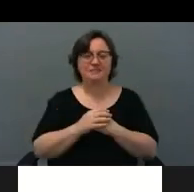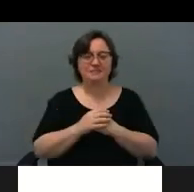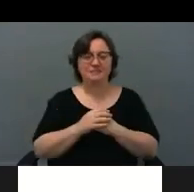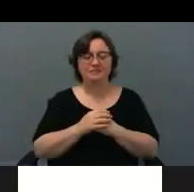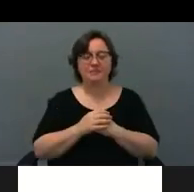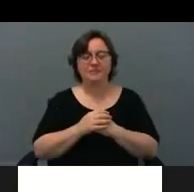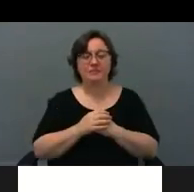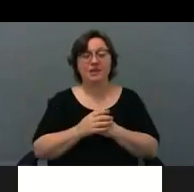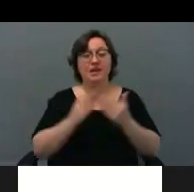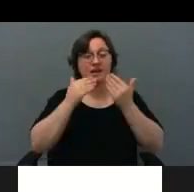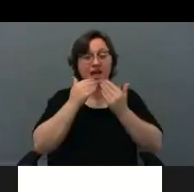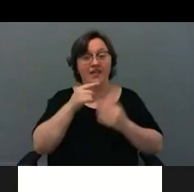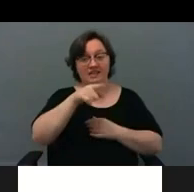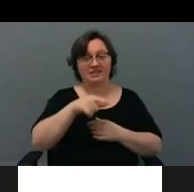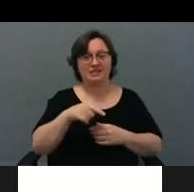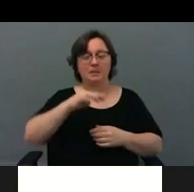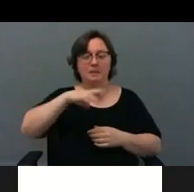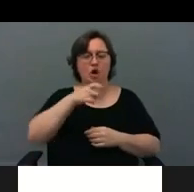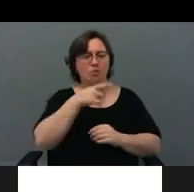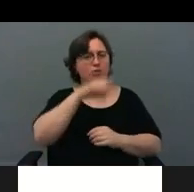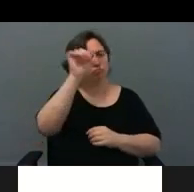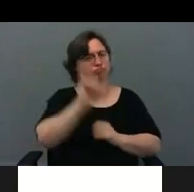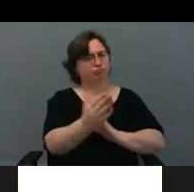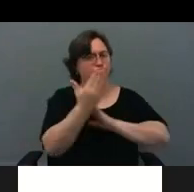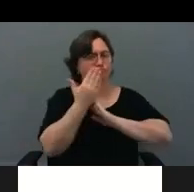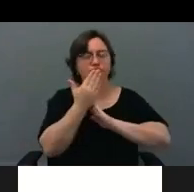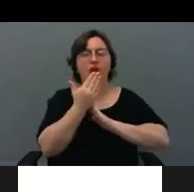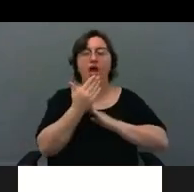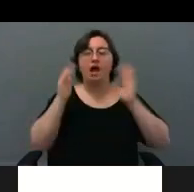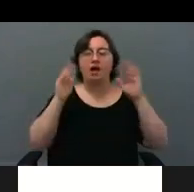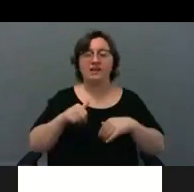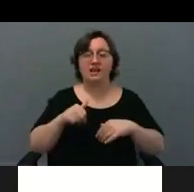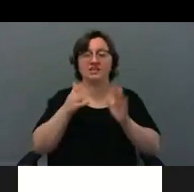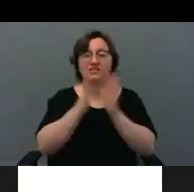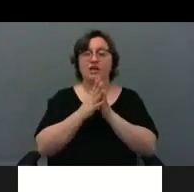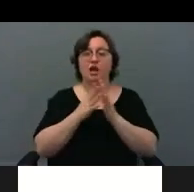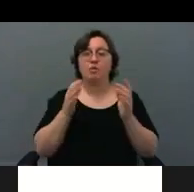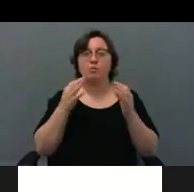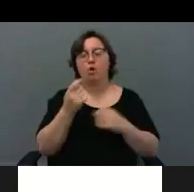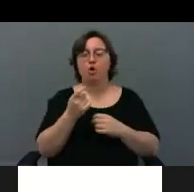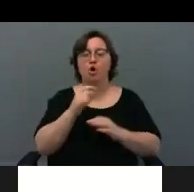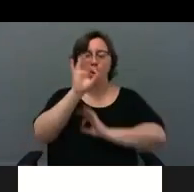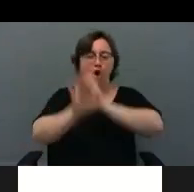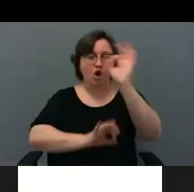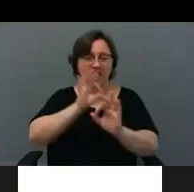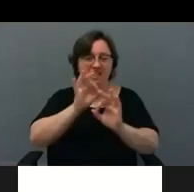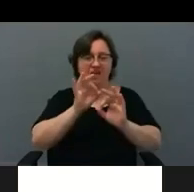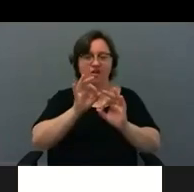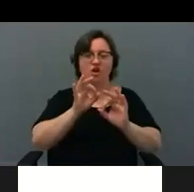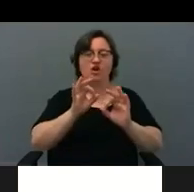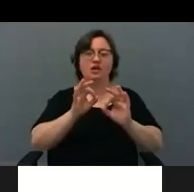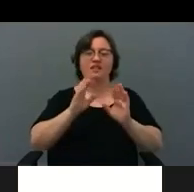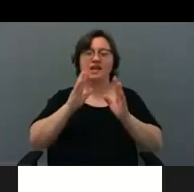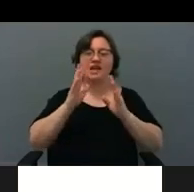Gracias por exponernos cómo al final tienen que ser las estructuras las que se adapten a las